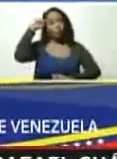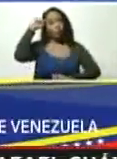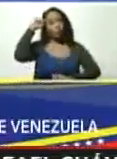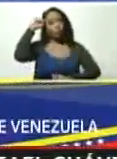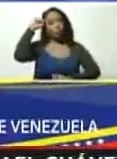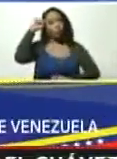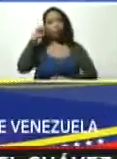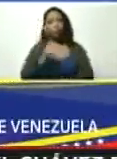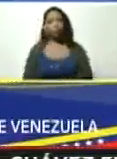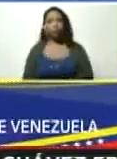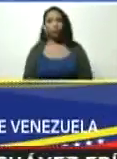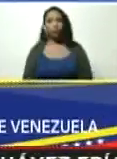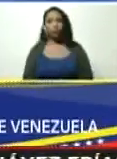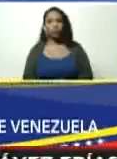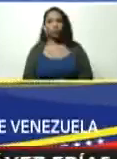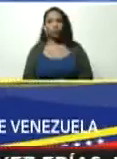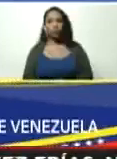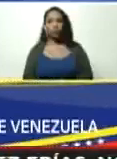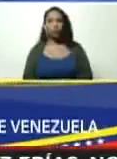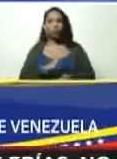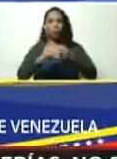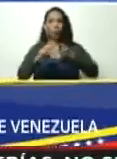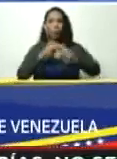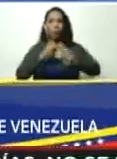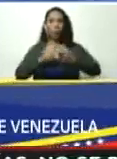nostalgia, cosas que